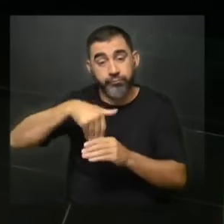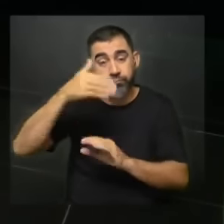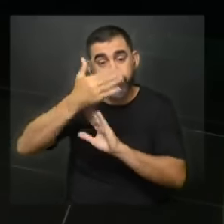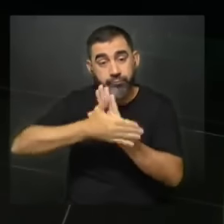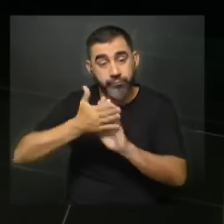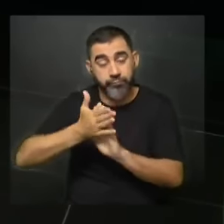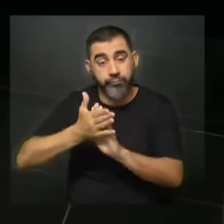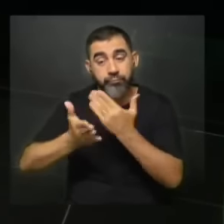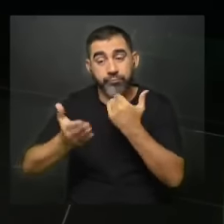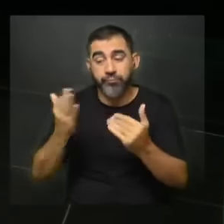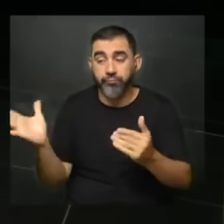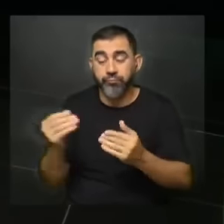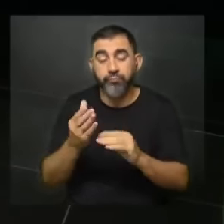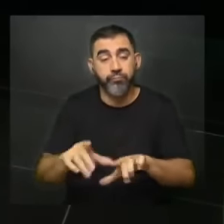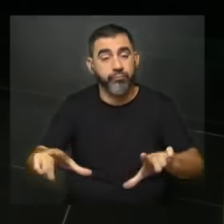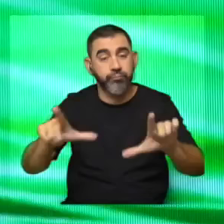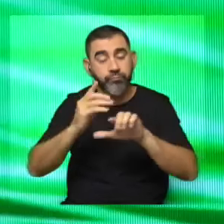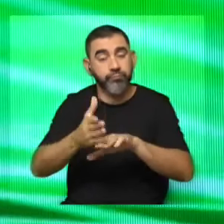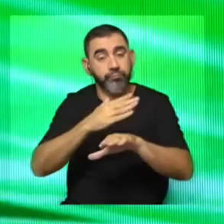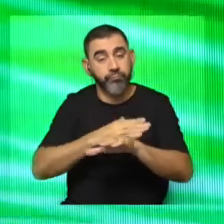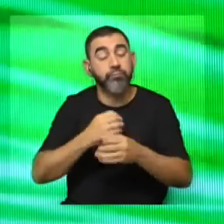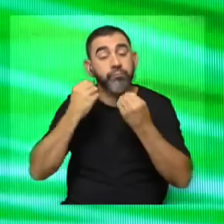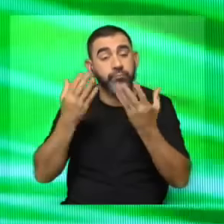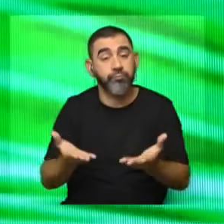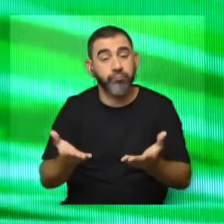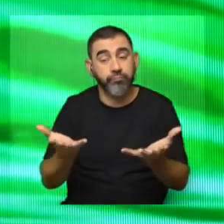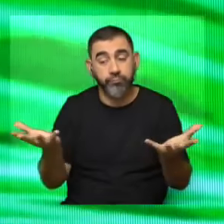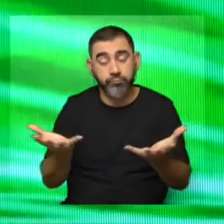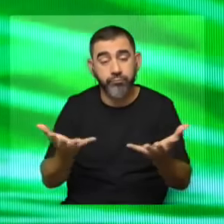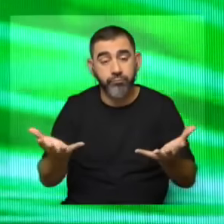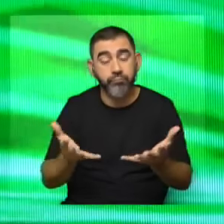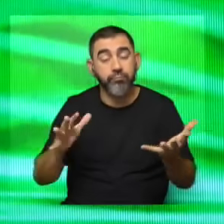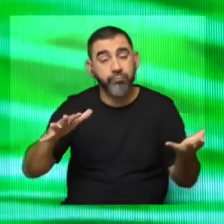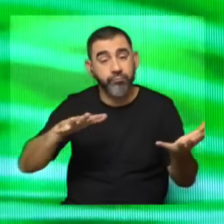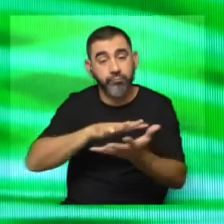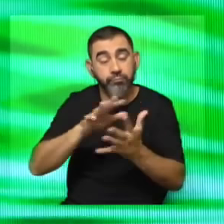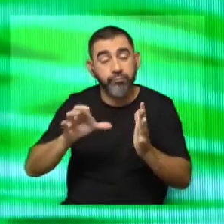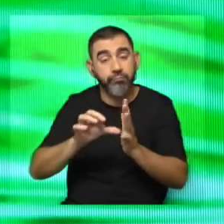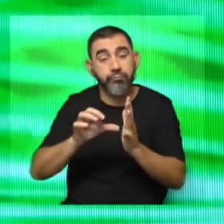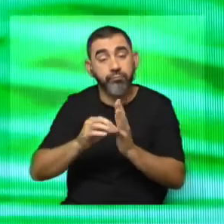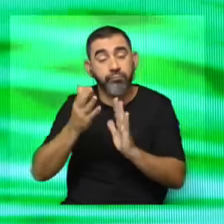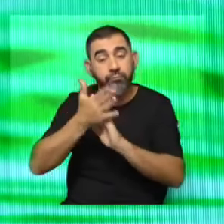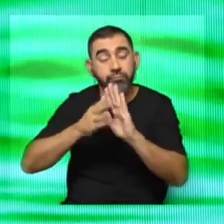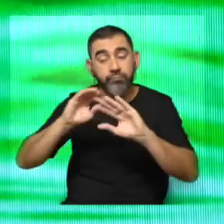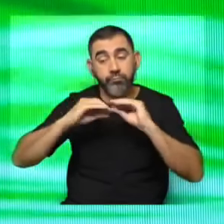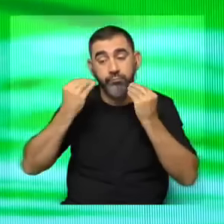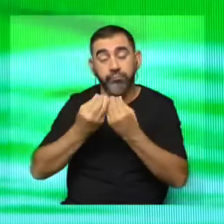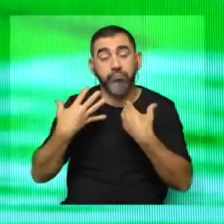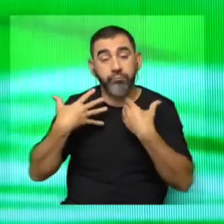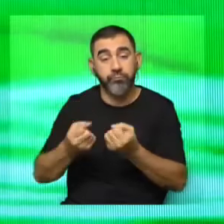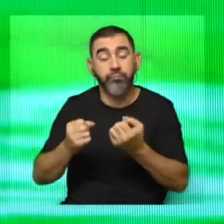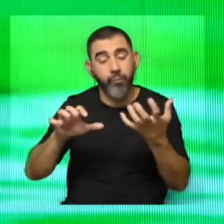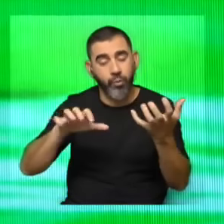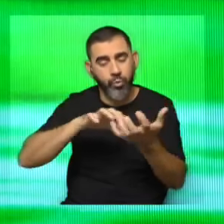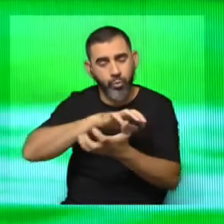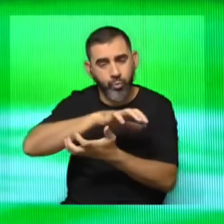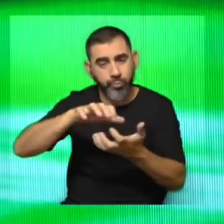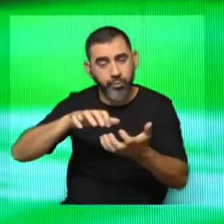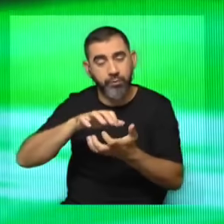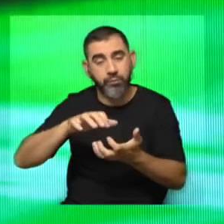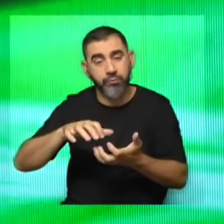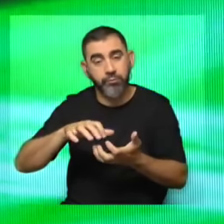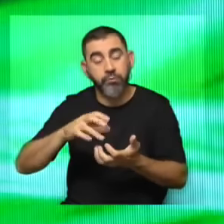nosotros vamos a hablar con todos los candidatos porque entendemos que en este momento hay una situación de Sistema Nacional integrado salud compleja digamos